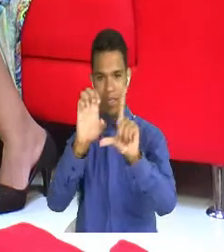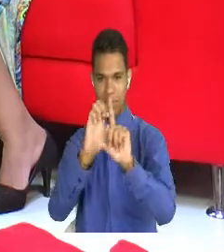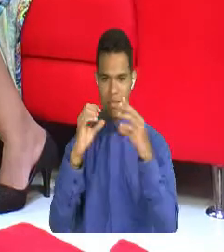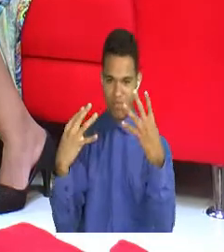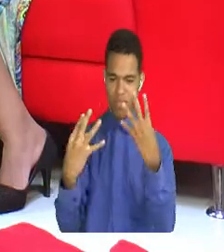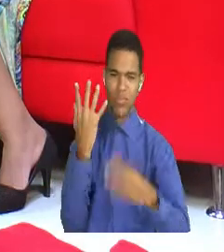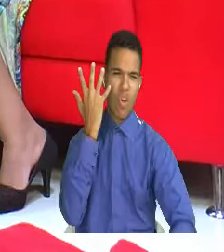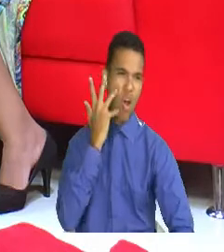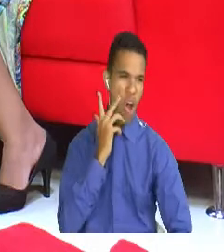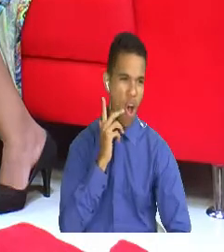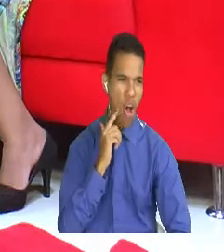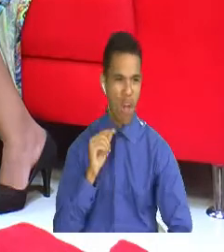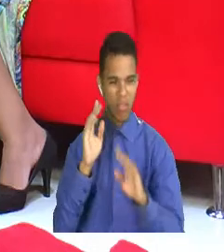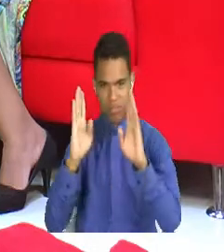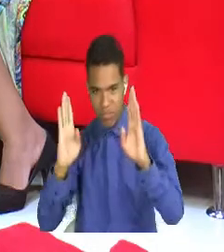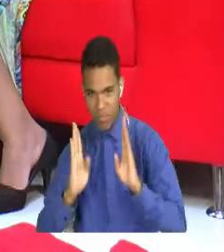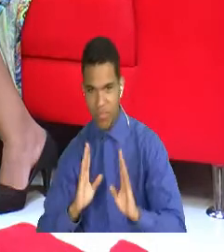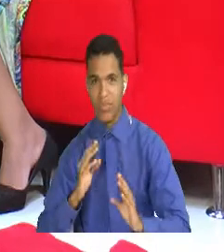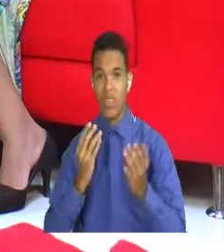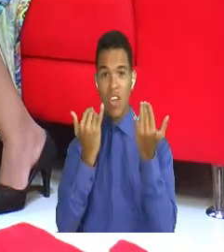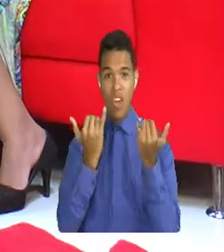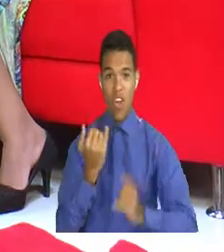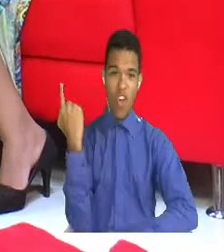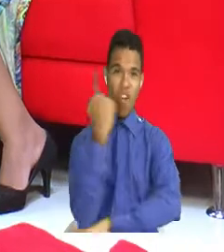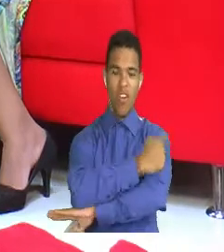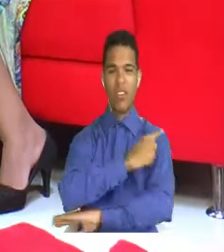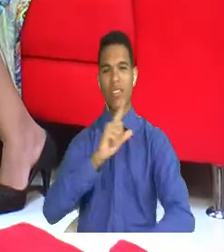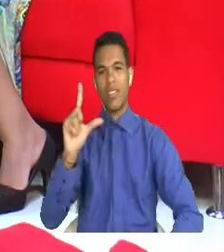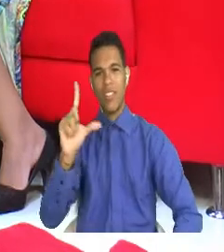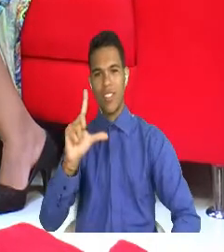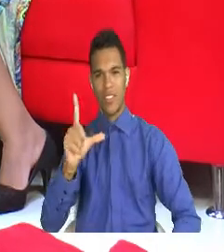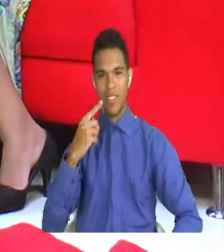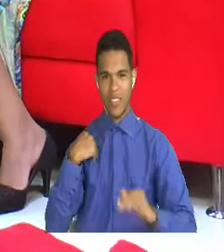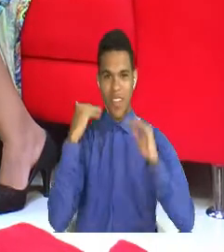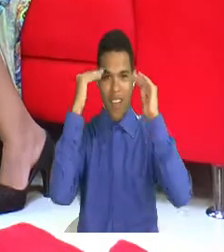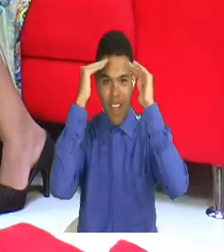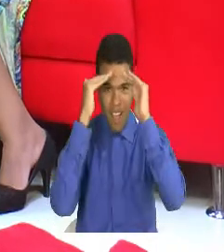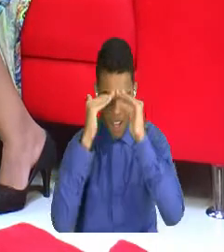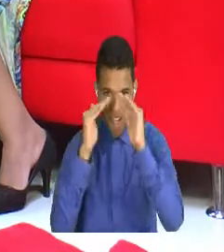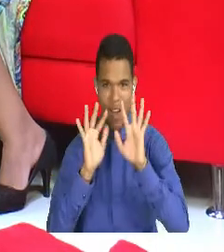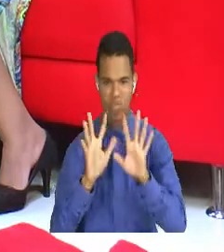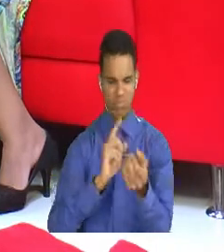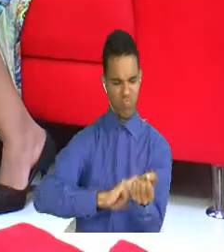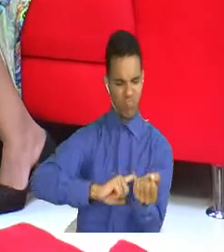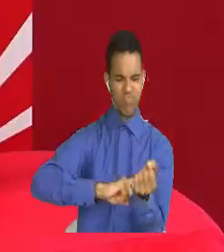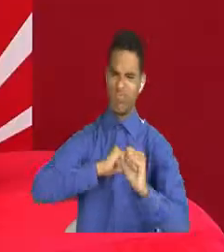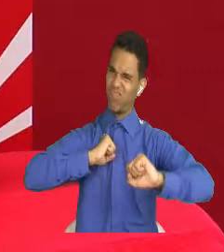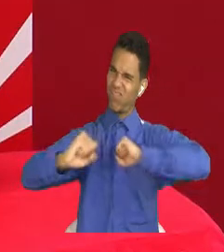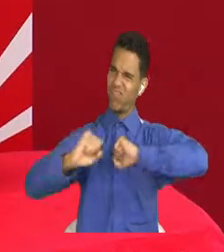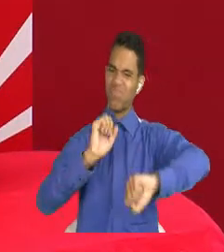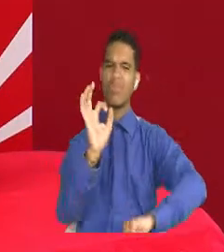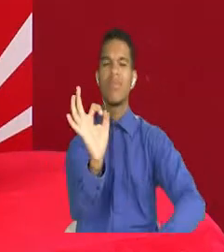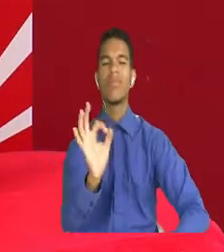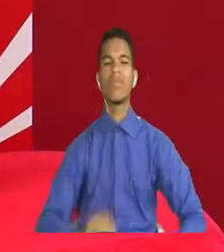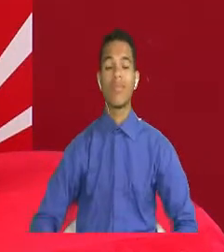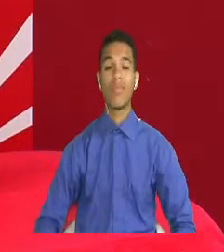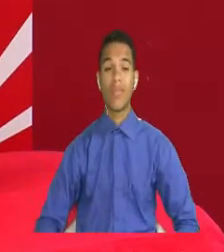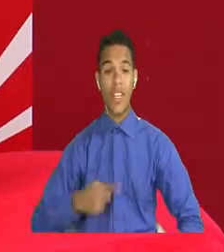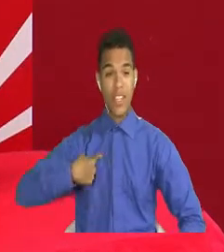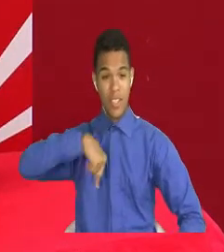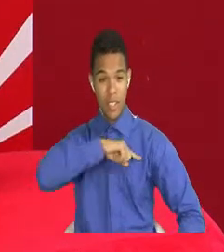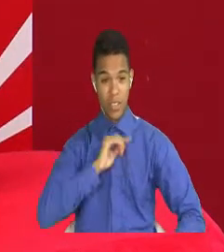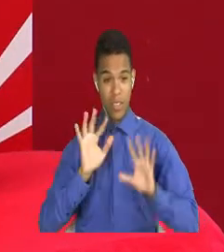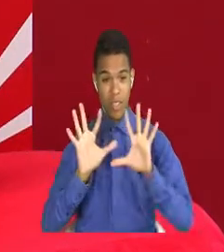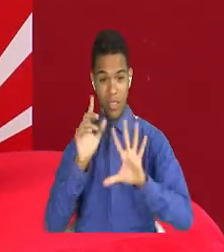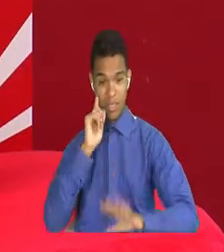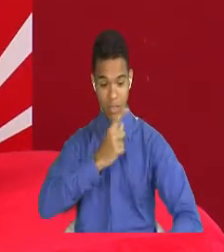días conectados. Hoy es lunes y aquí llegamos en casa con la mejor actitud y la buena vibra. Bueno, nosotros seguimos con nuestros jóvenes